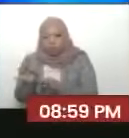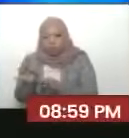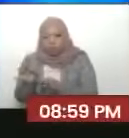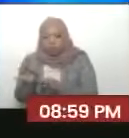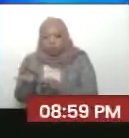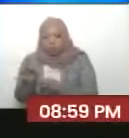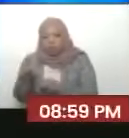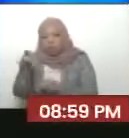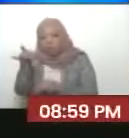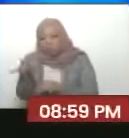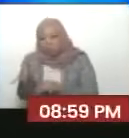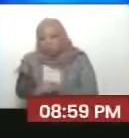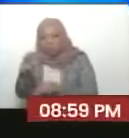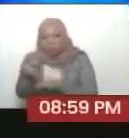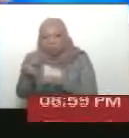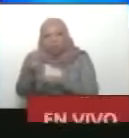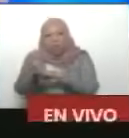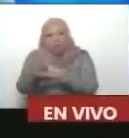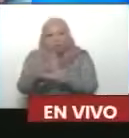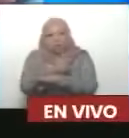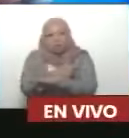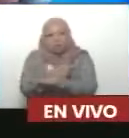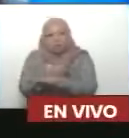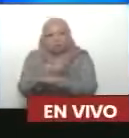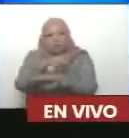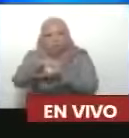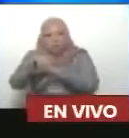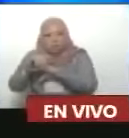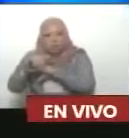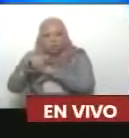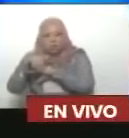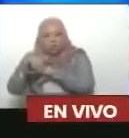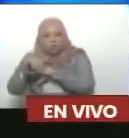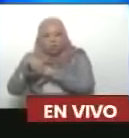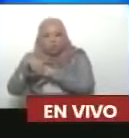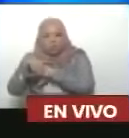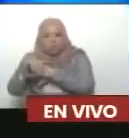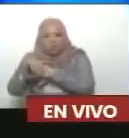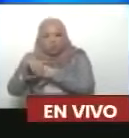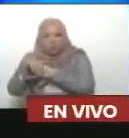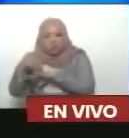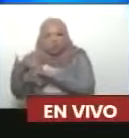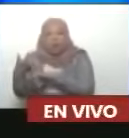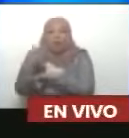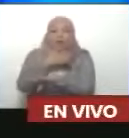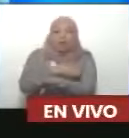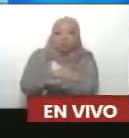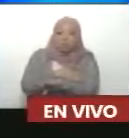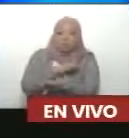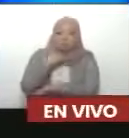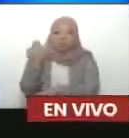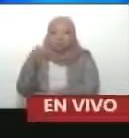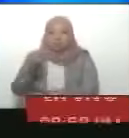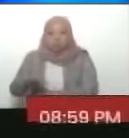Uno de los árbitros del laudo arbitral, antes de su muerte